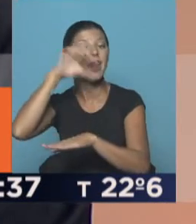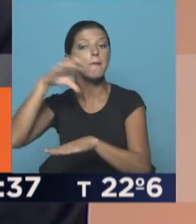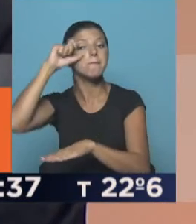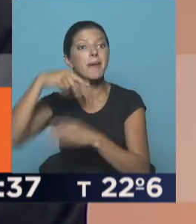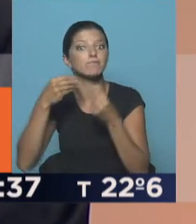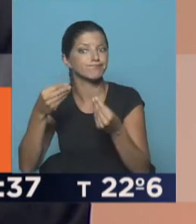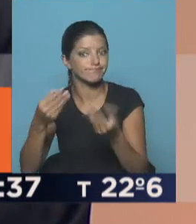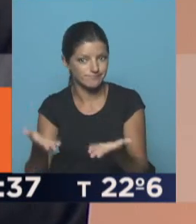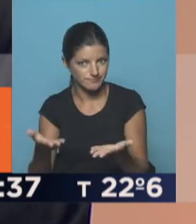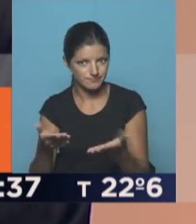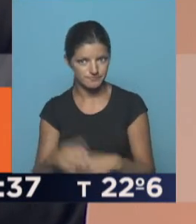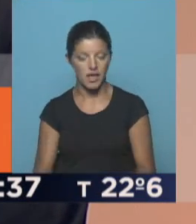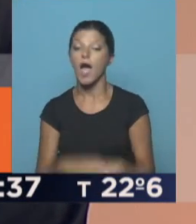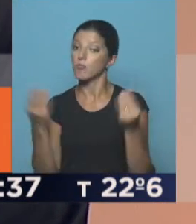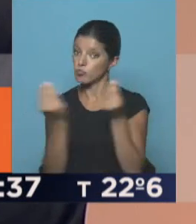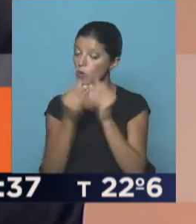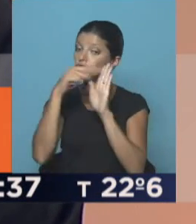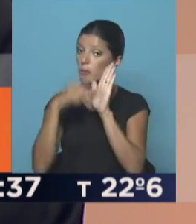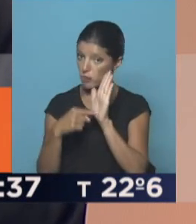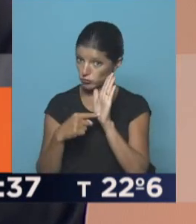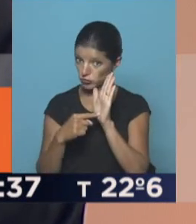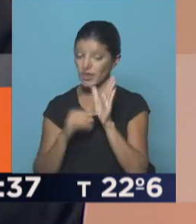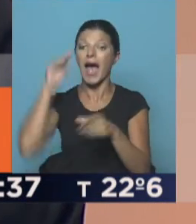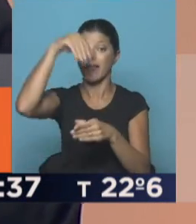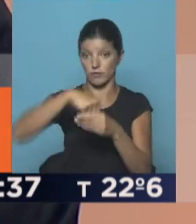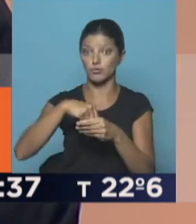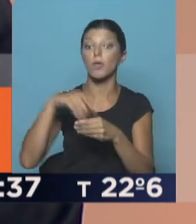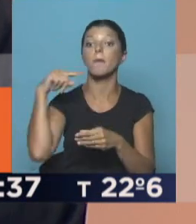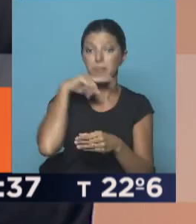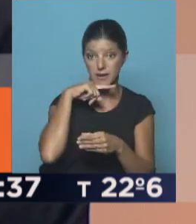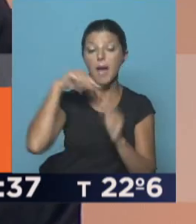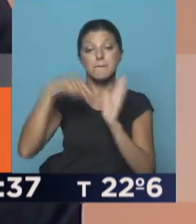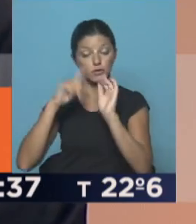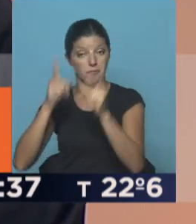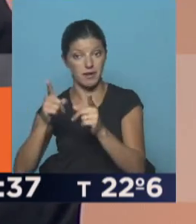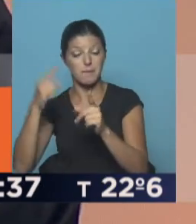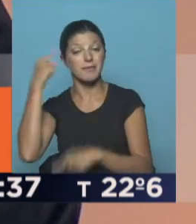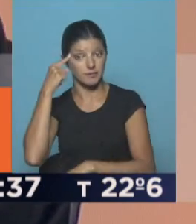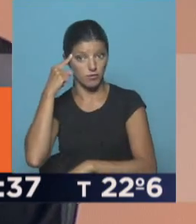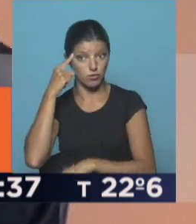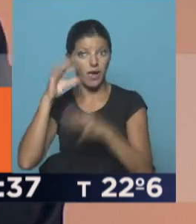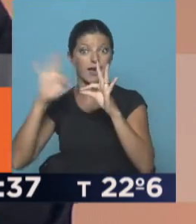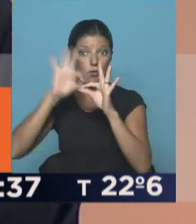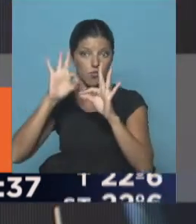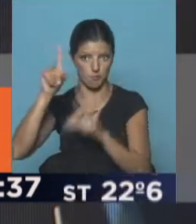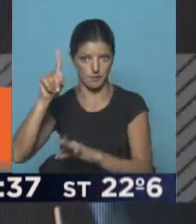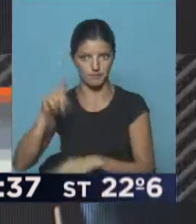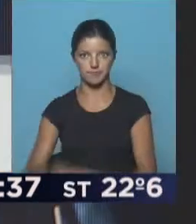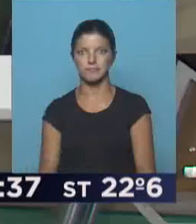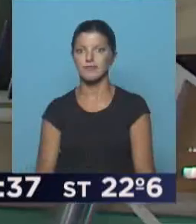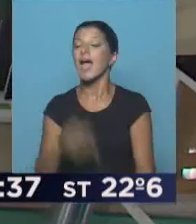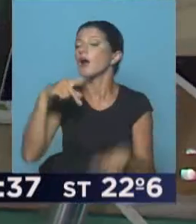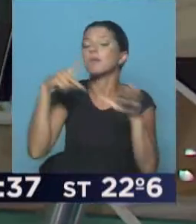juegan varias cuestiones, no solo internas a la política en Alemania, sino en Estados Unidos y Europa misma. Nos vamos al corte, pero Raúl,